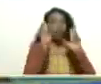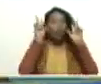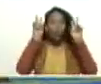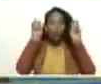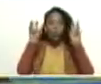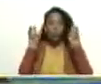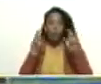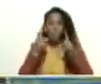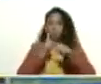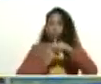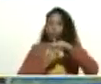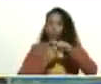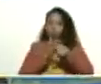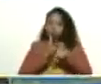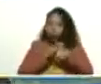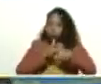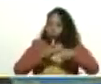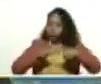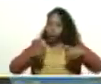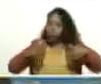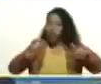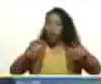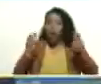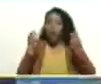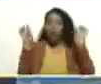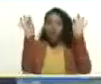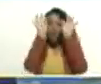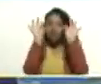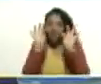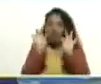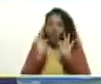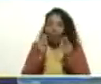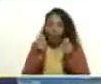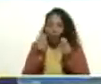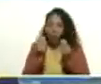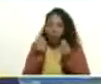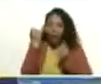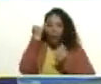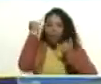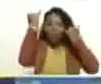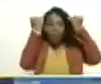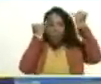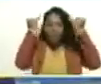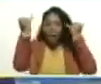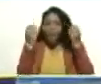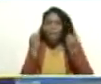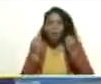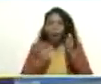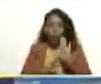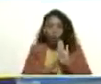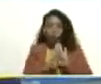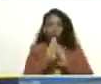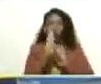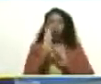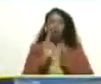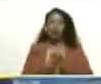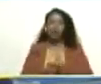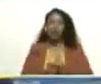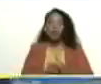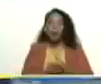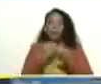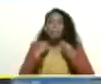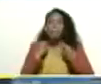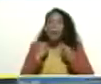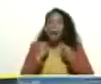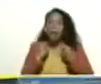económica un nuevo modelo económico con nuevas fuentes de riqueza para nuestra